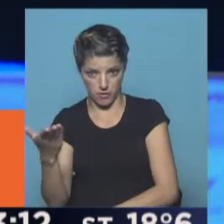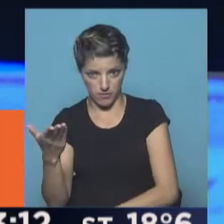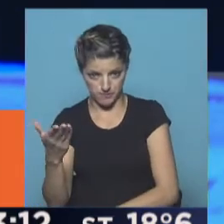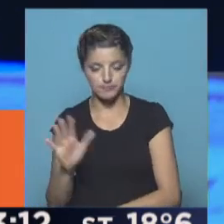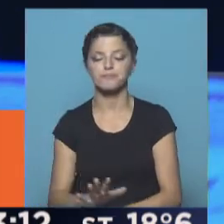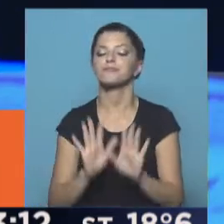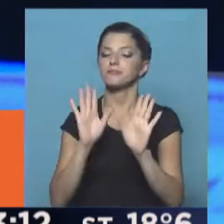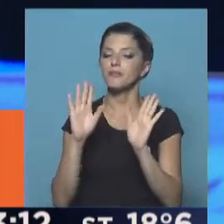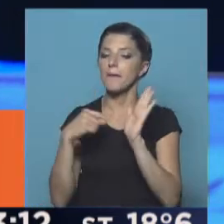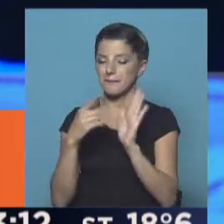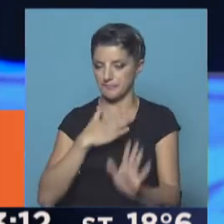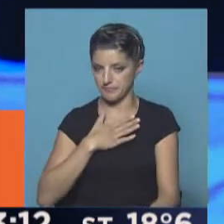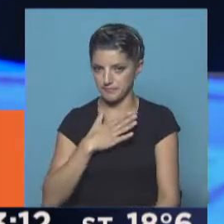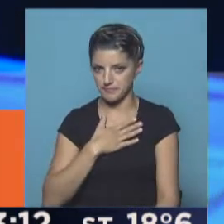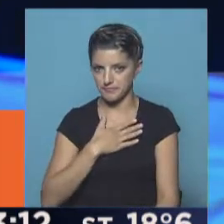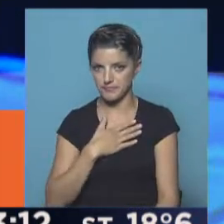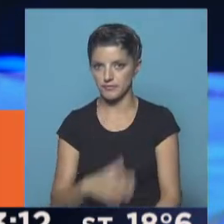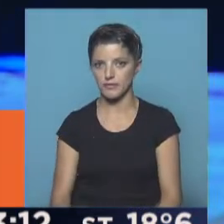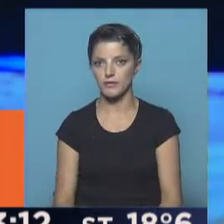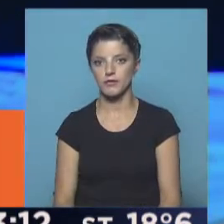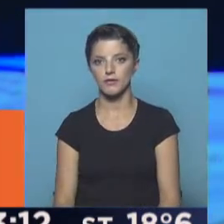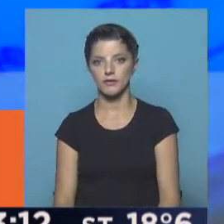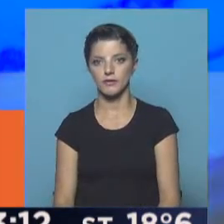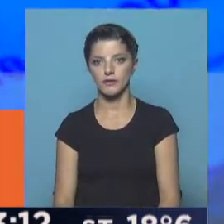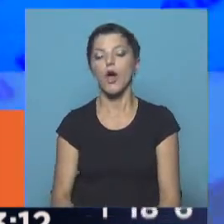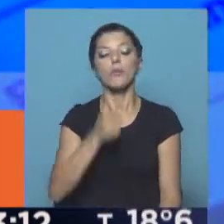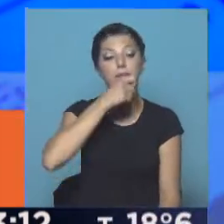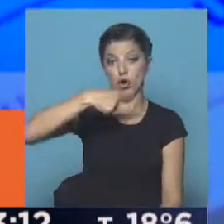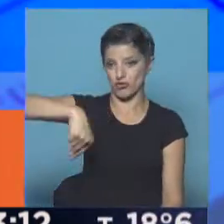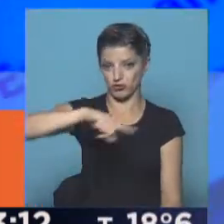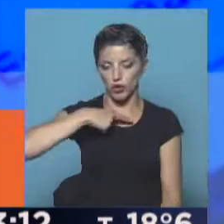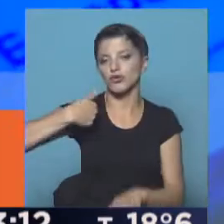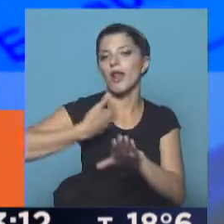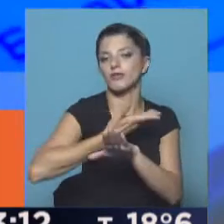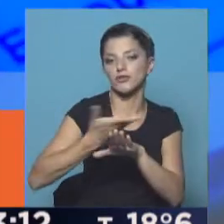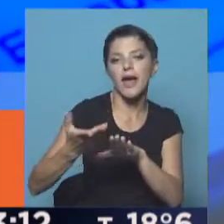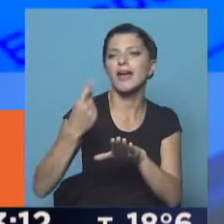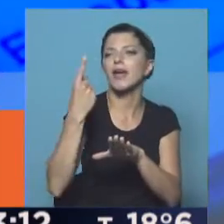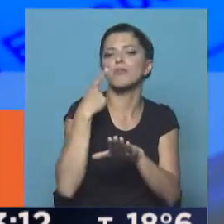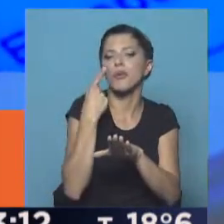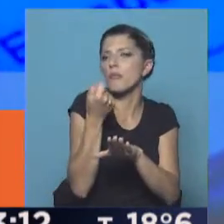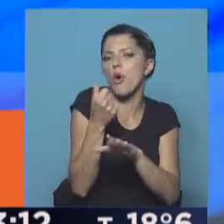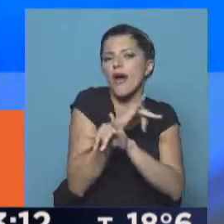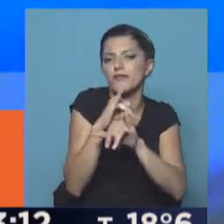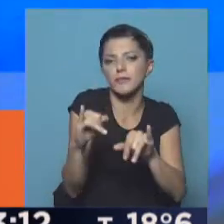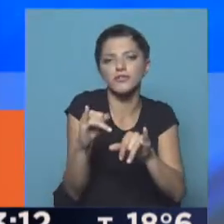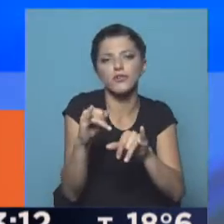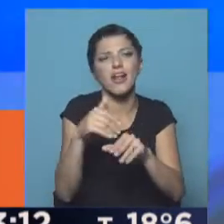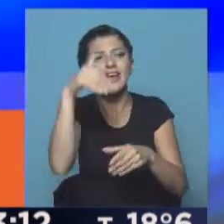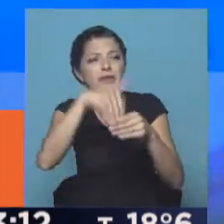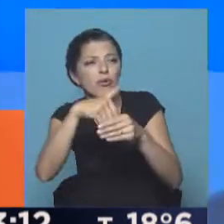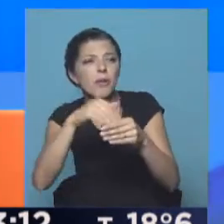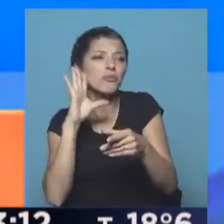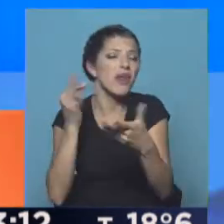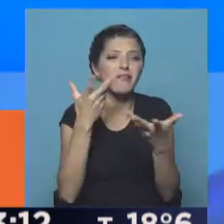los términos presentando por un lado a nosotros, el pueblo, desinformados y frívolos, votando una cosa complicada de un